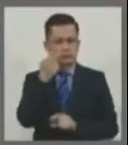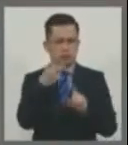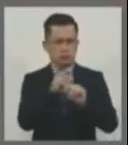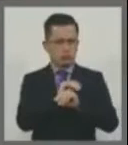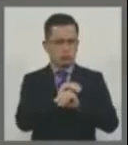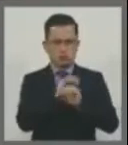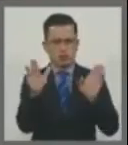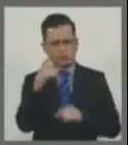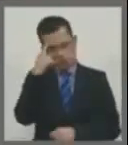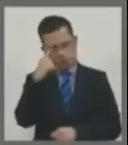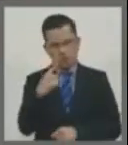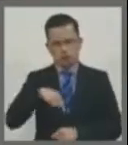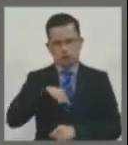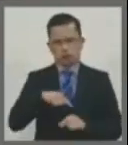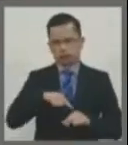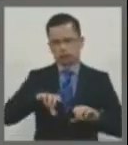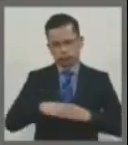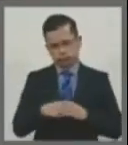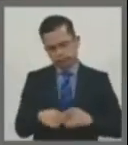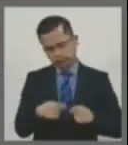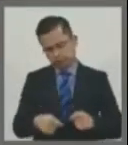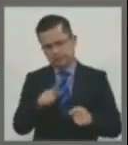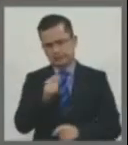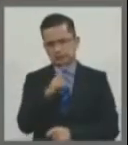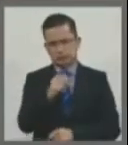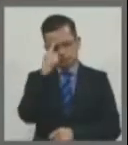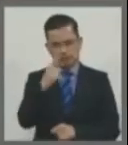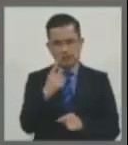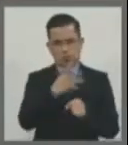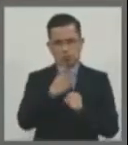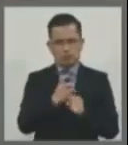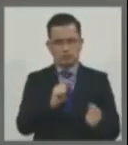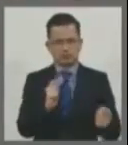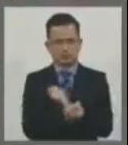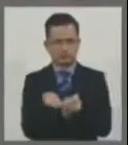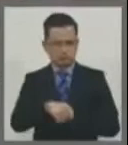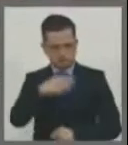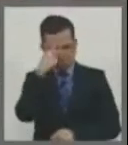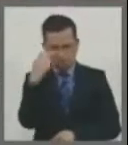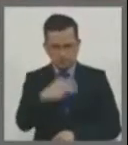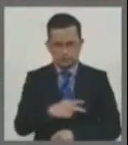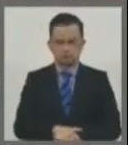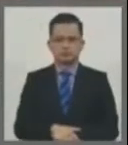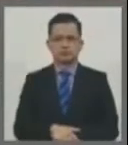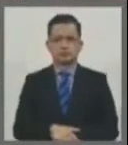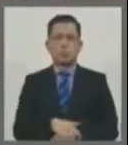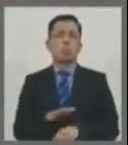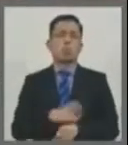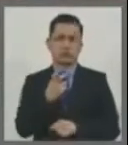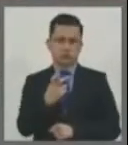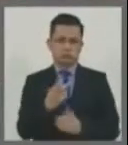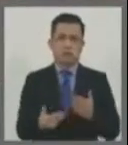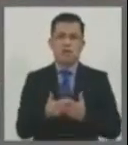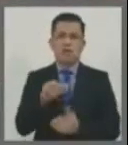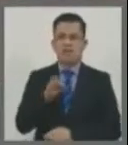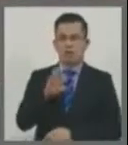esta primer legislatura de la Cuarta Transformación de la República. Por eso, la eliminación de